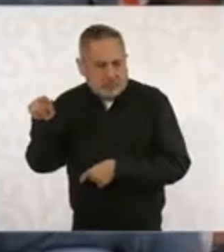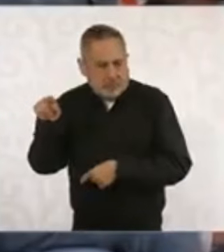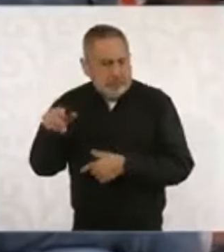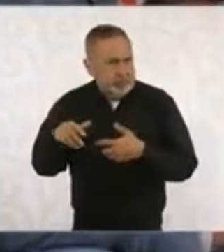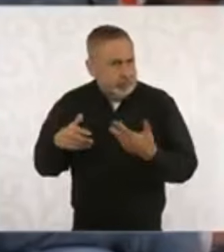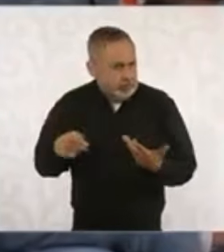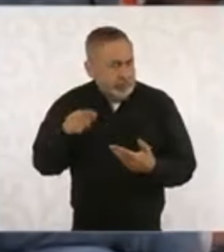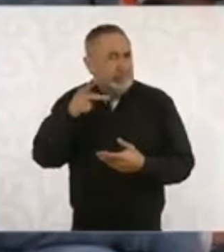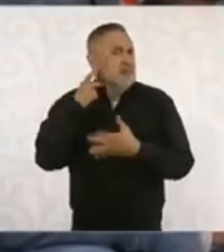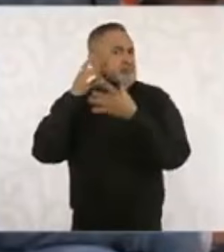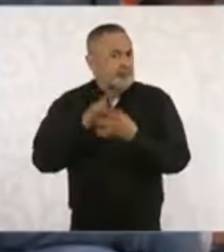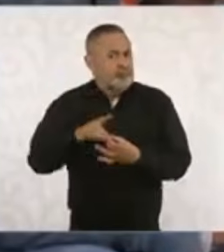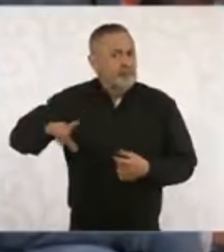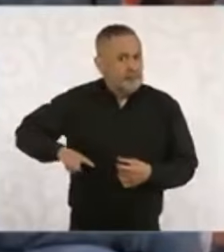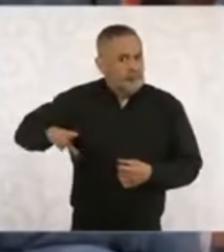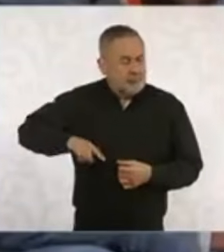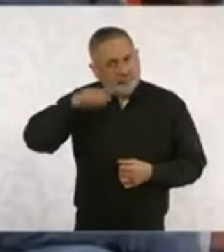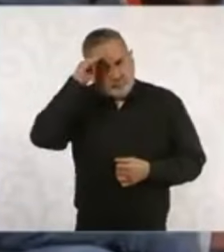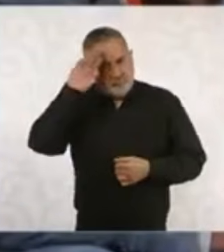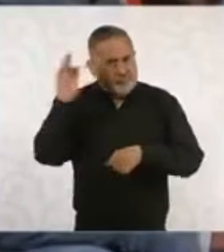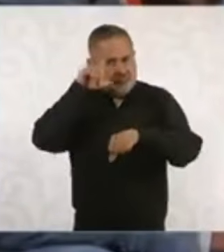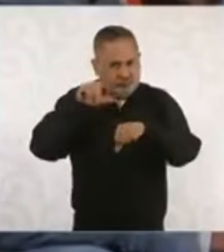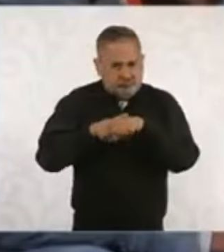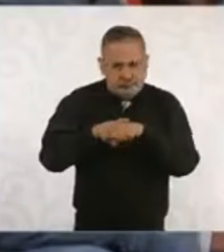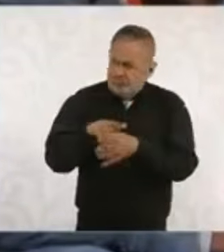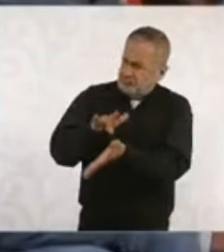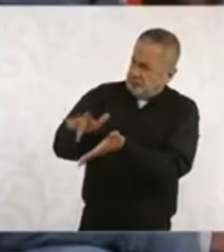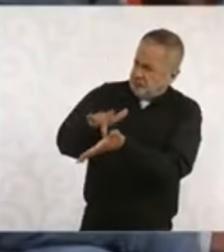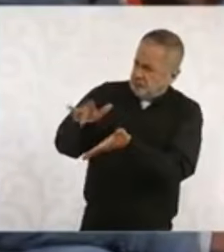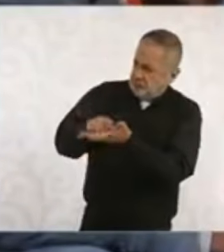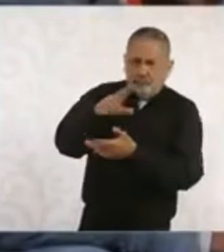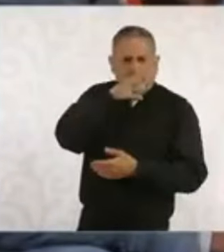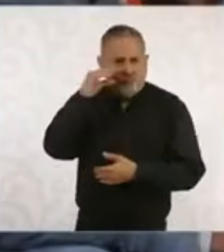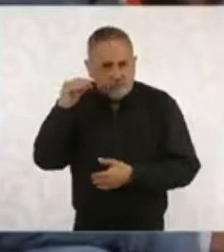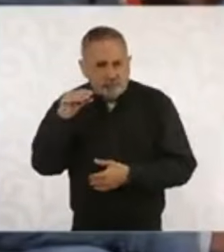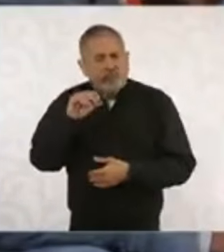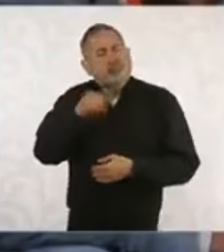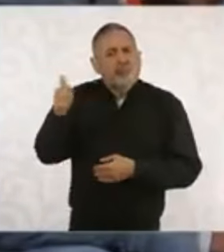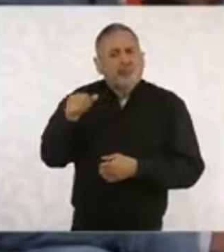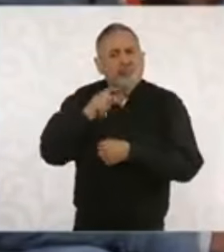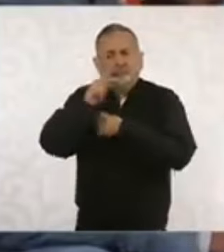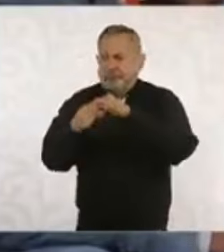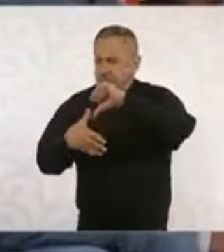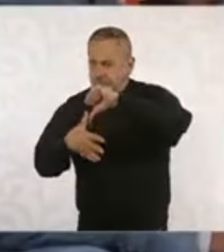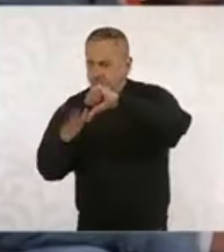una política de Estado sostenida de México con Cuba y otros países del sur global,